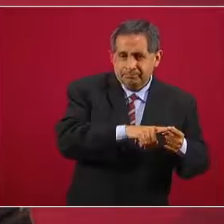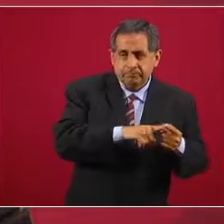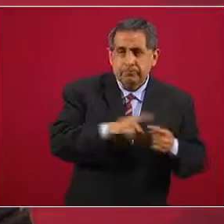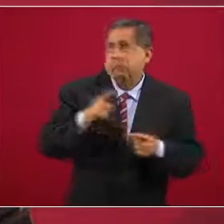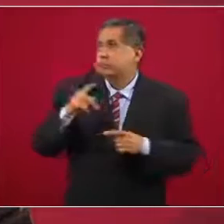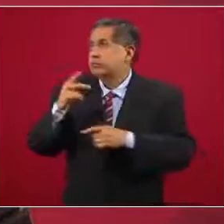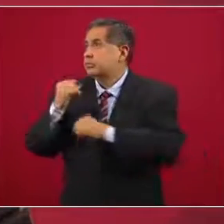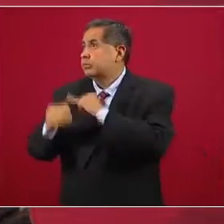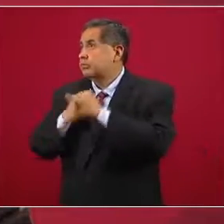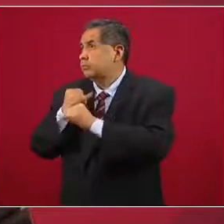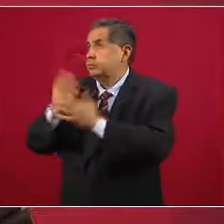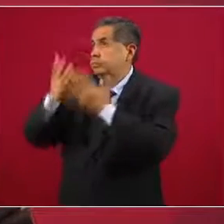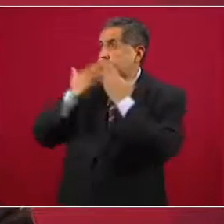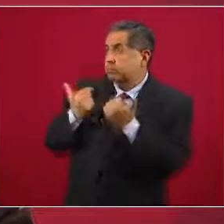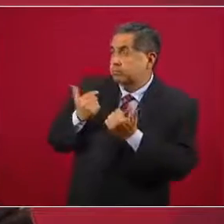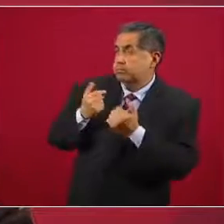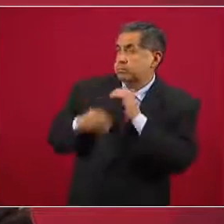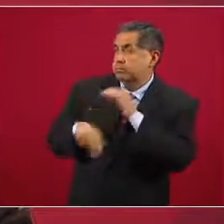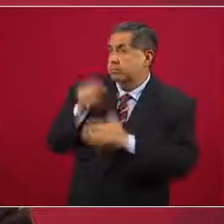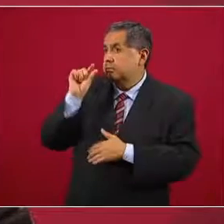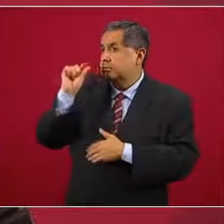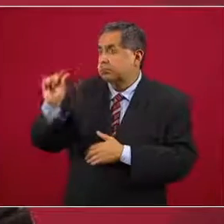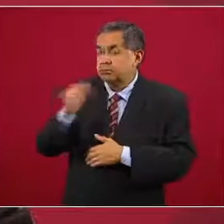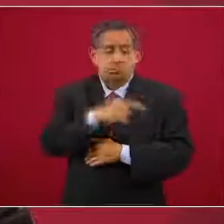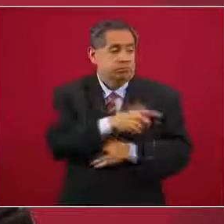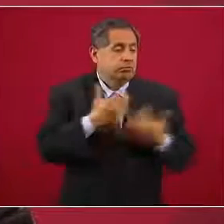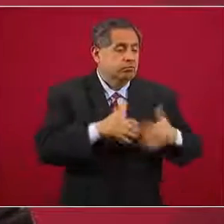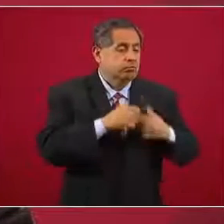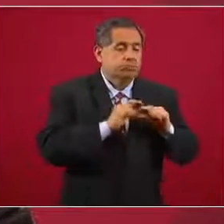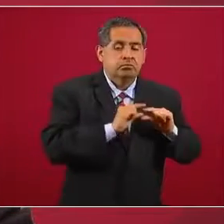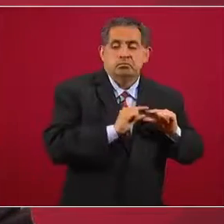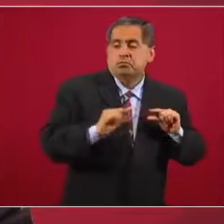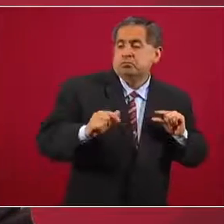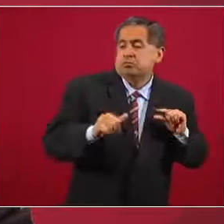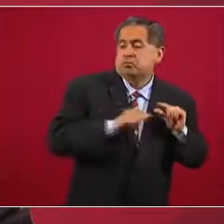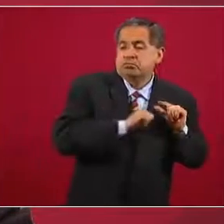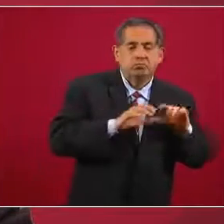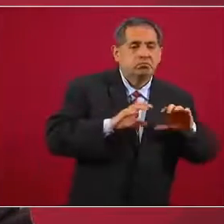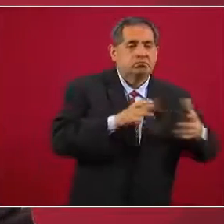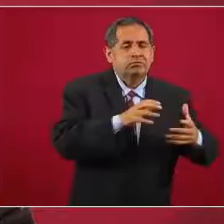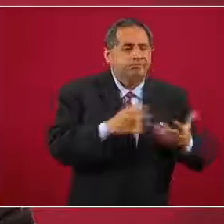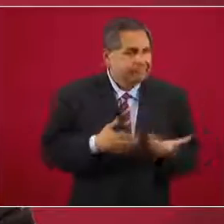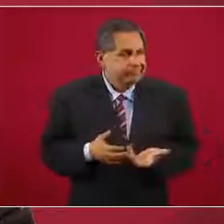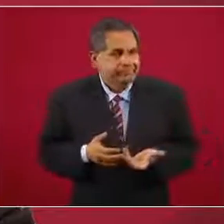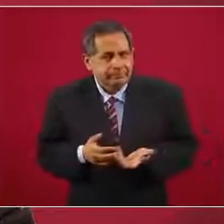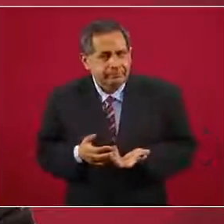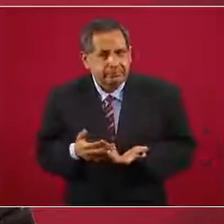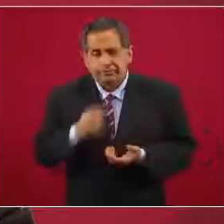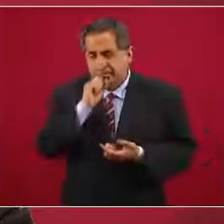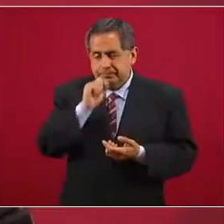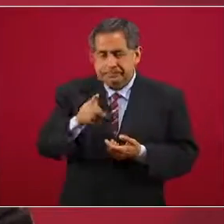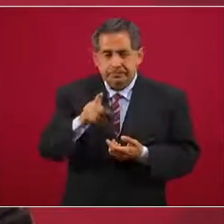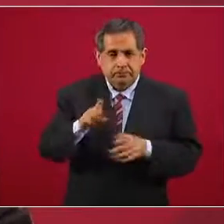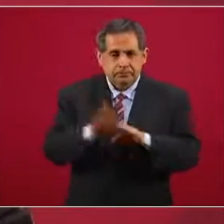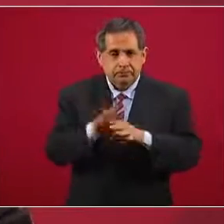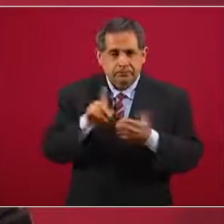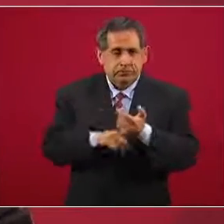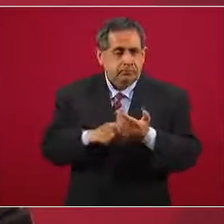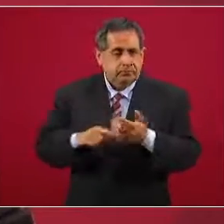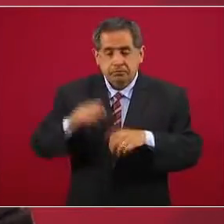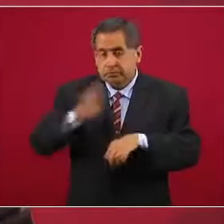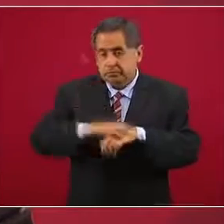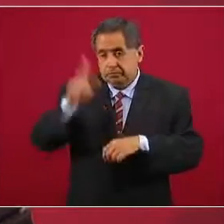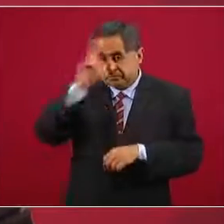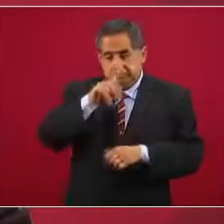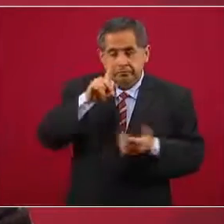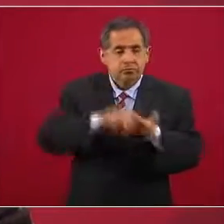déficit internacional en su producción, en el manejo aquí en nuestro país y con una fuerza todavía